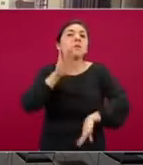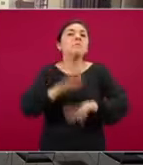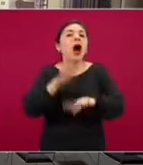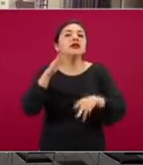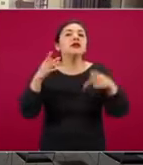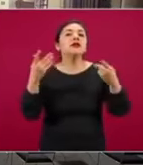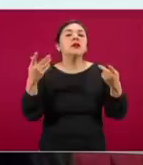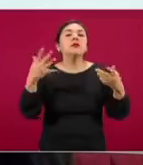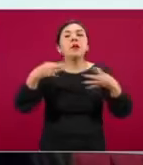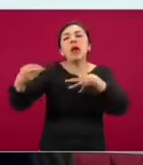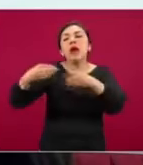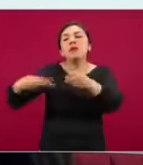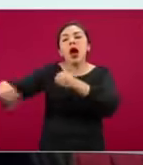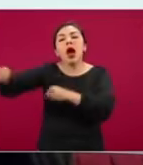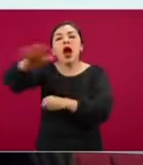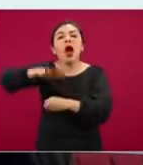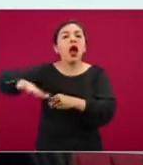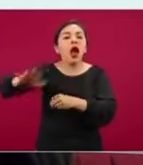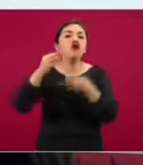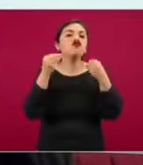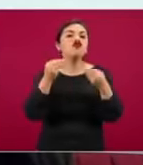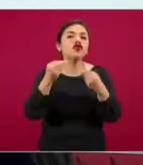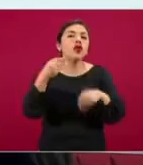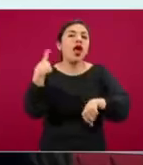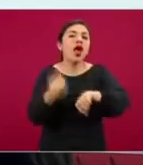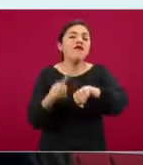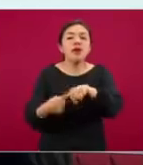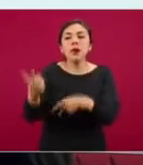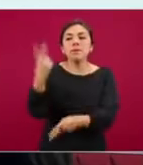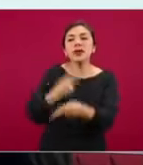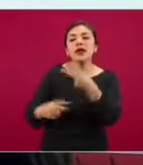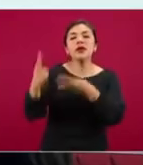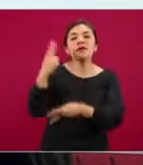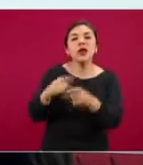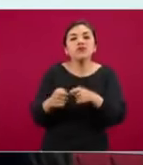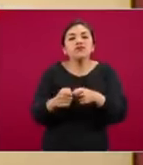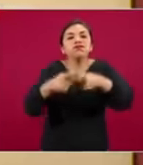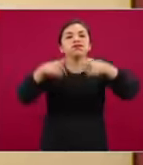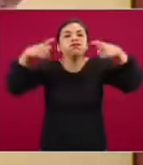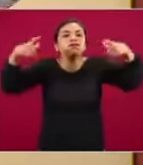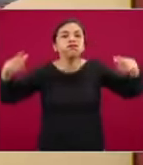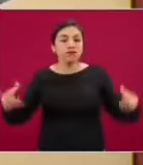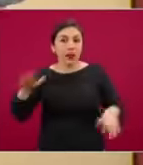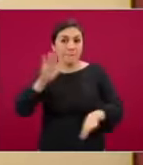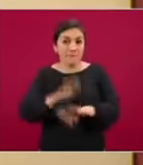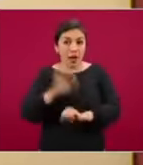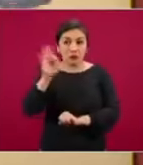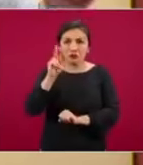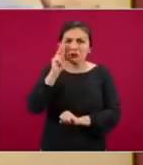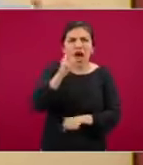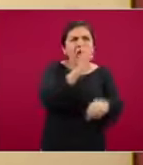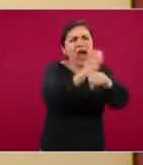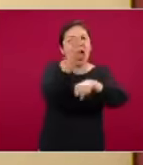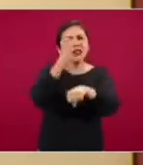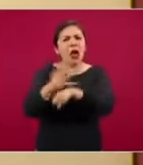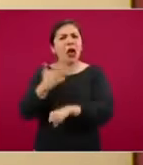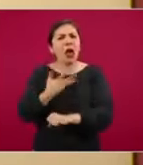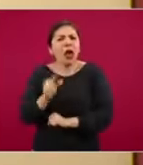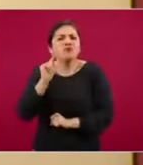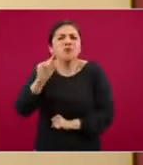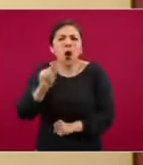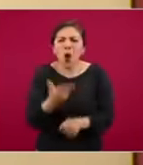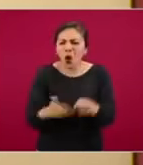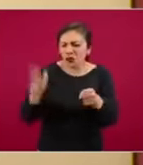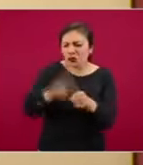actividad epidémica y por lo tanto más contagios y más generación de casos. En la medida que vemos entidades que tienen muy baja